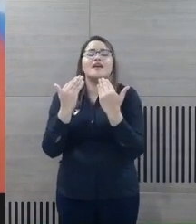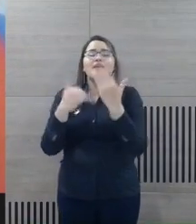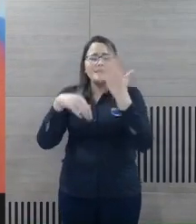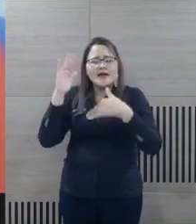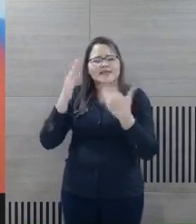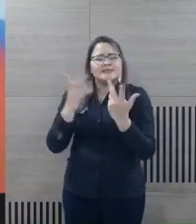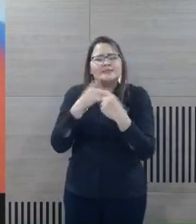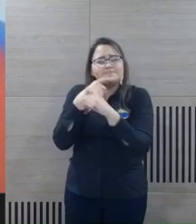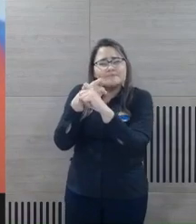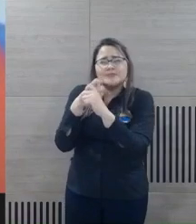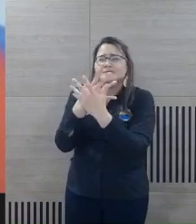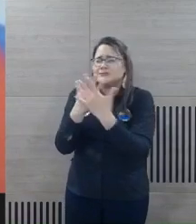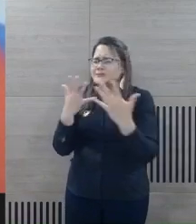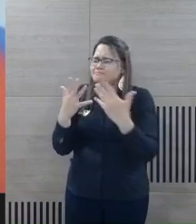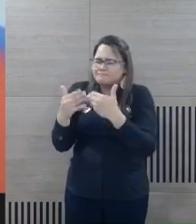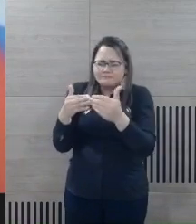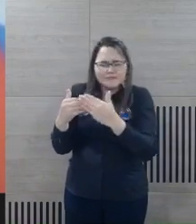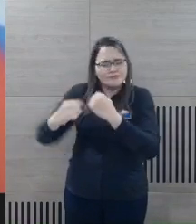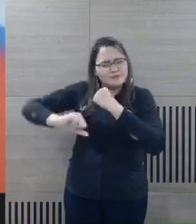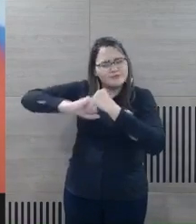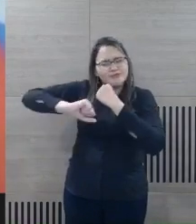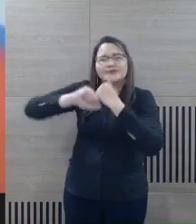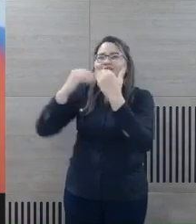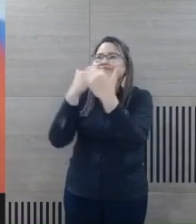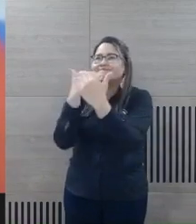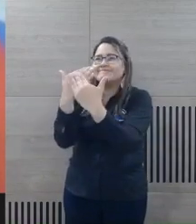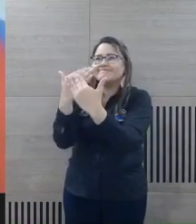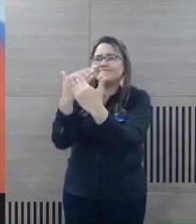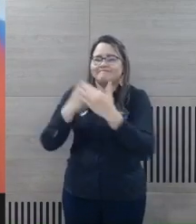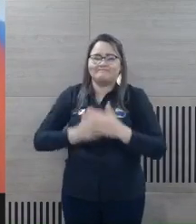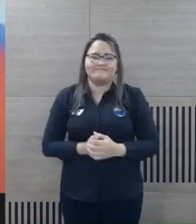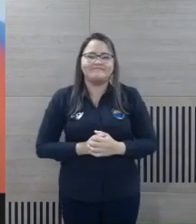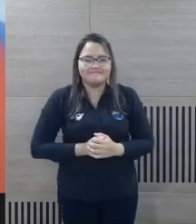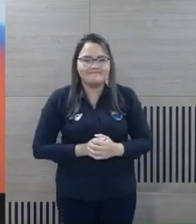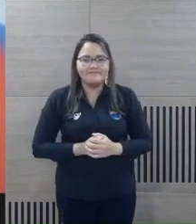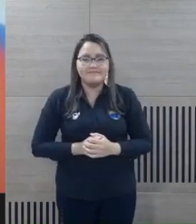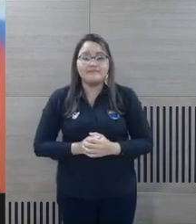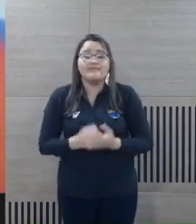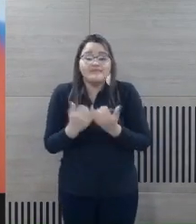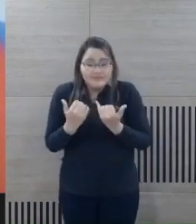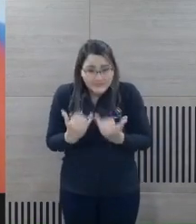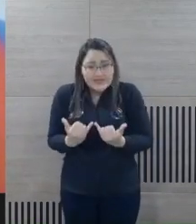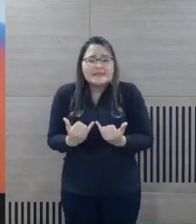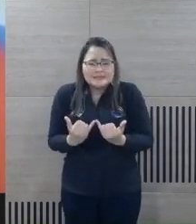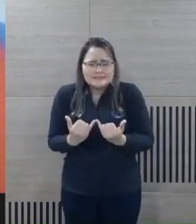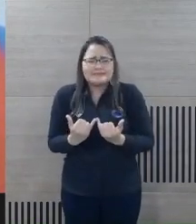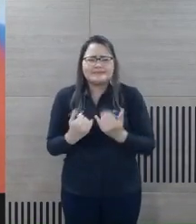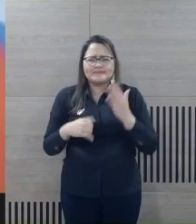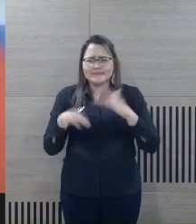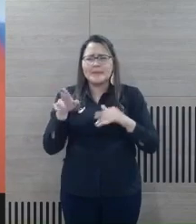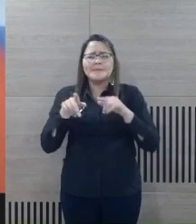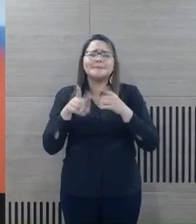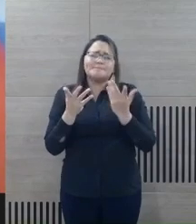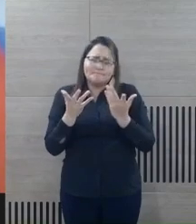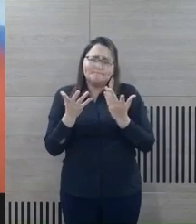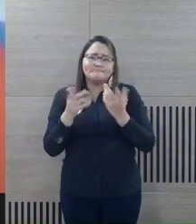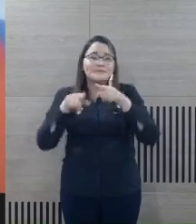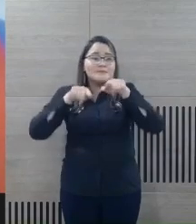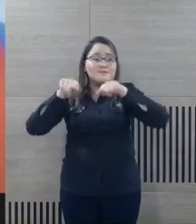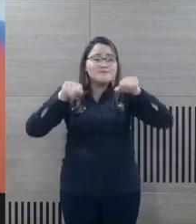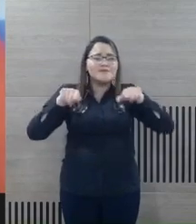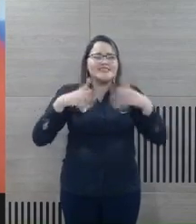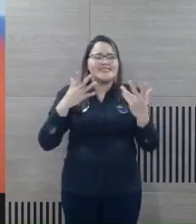También encontramos muchos momentos como los que vivimos con cada una de las personas que conocimos, con los compañeros de clase,